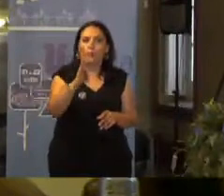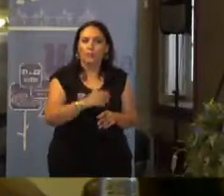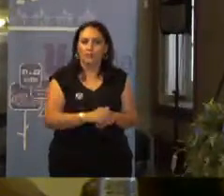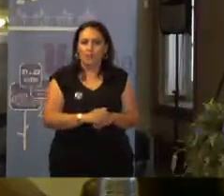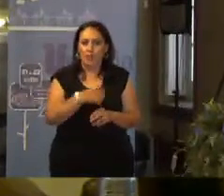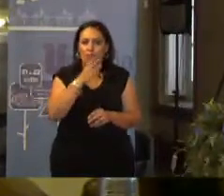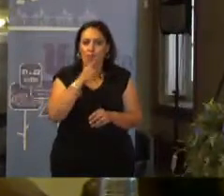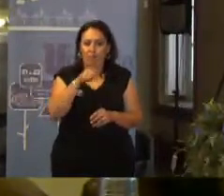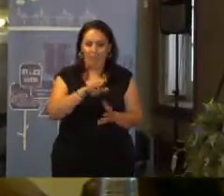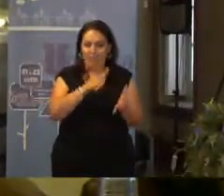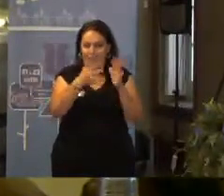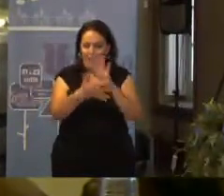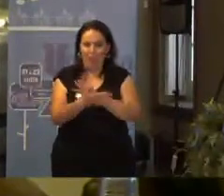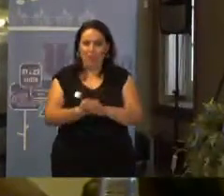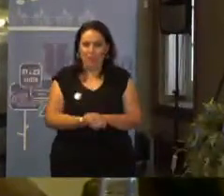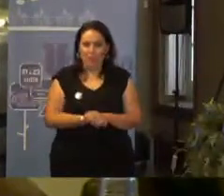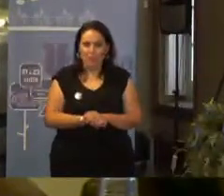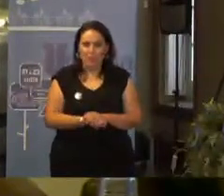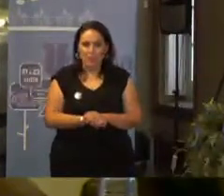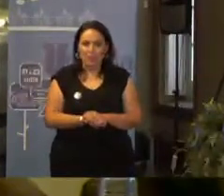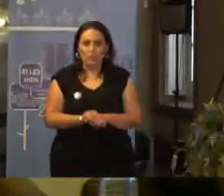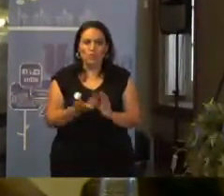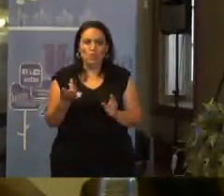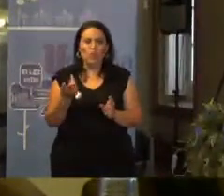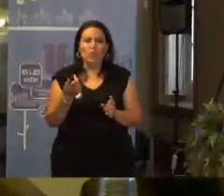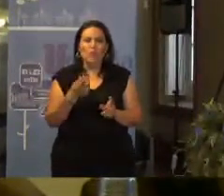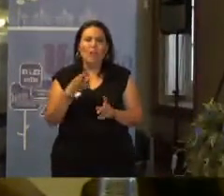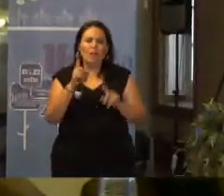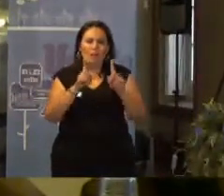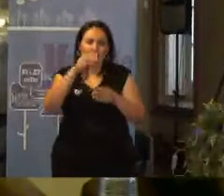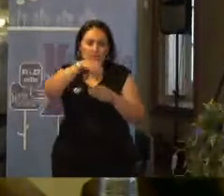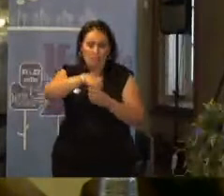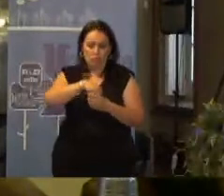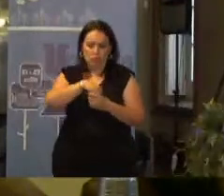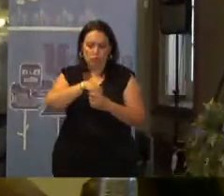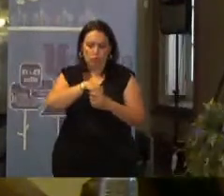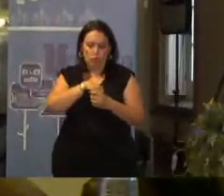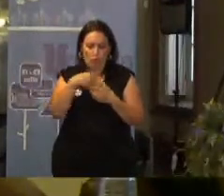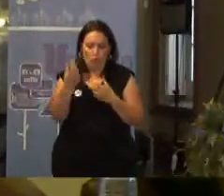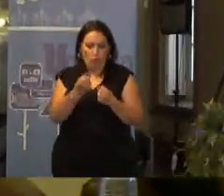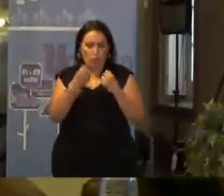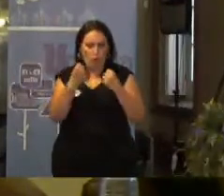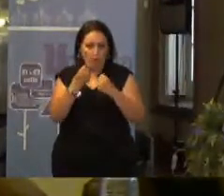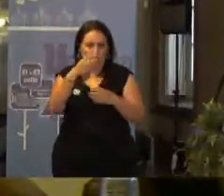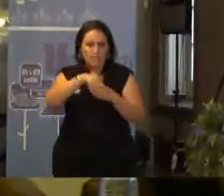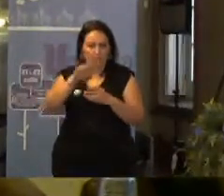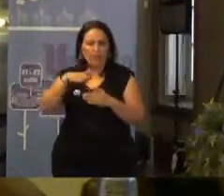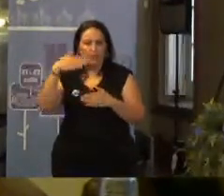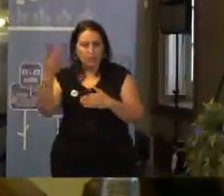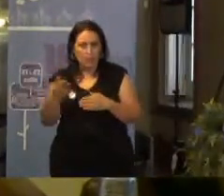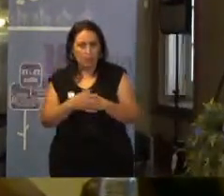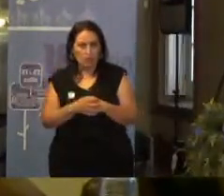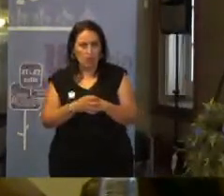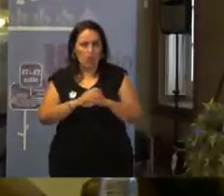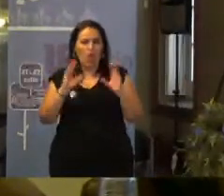se suele decir. Que pasa? Houbo forzas internas e externas ao partido,